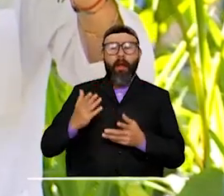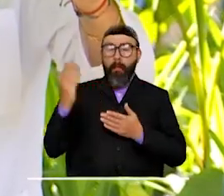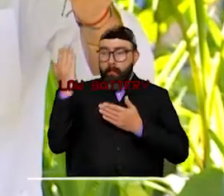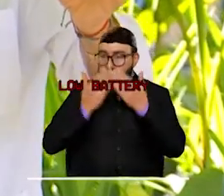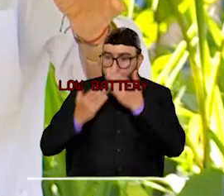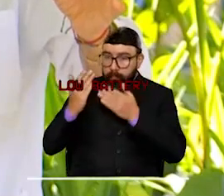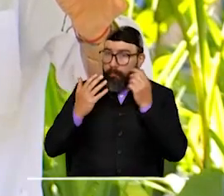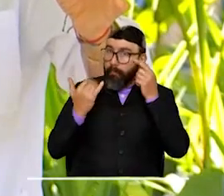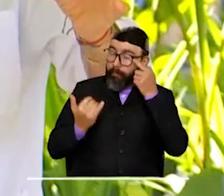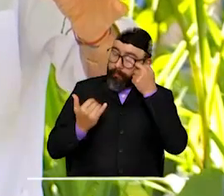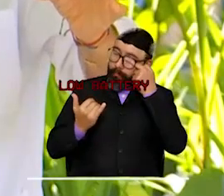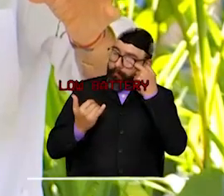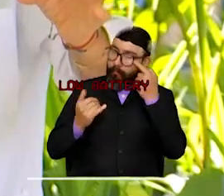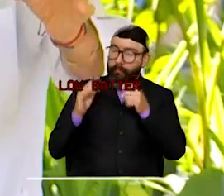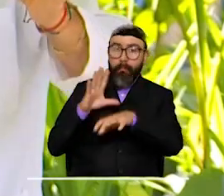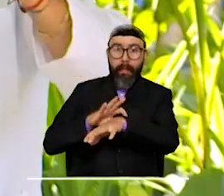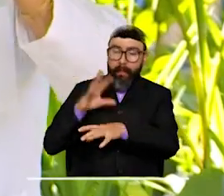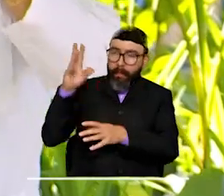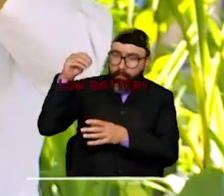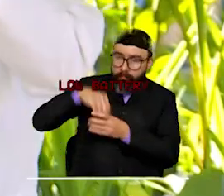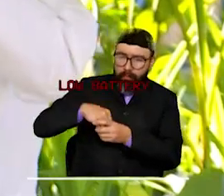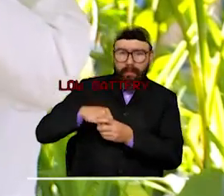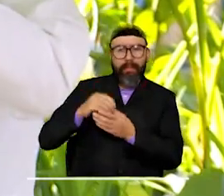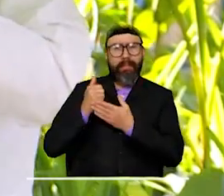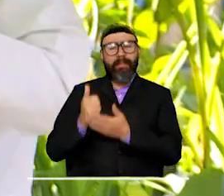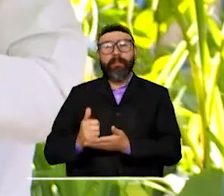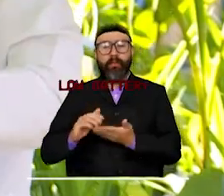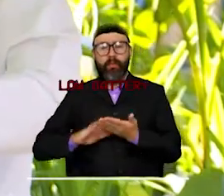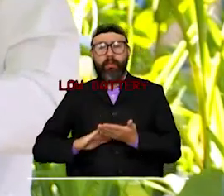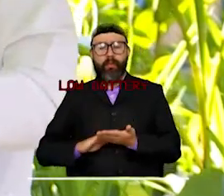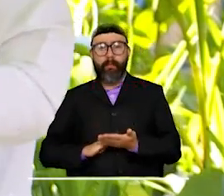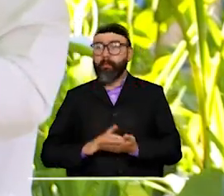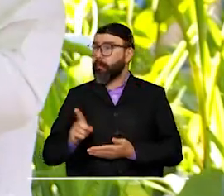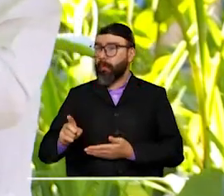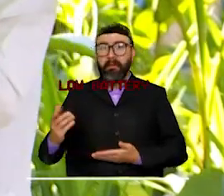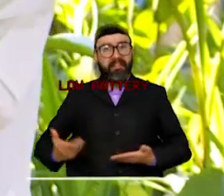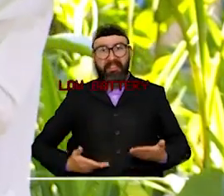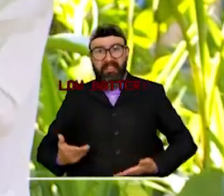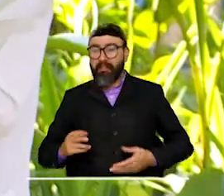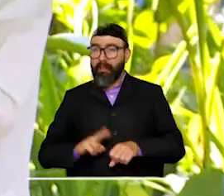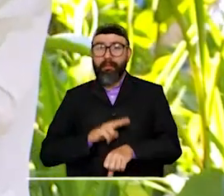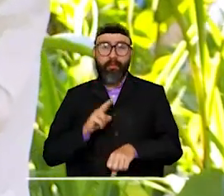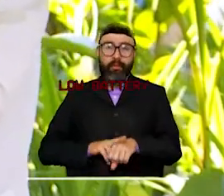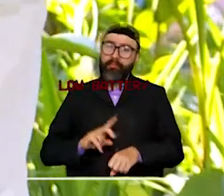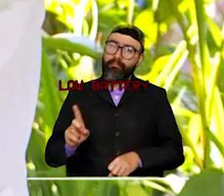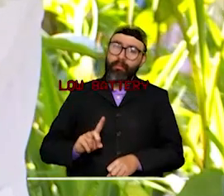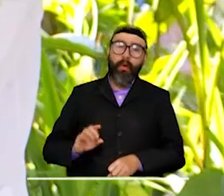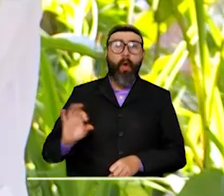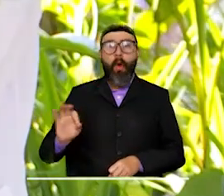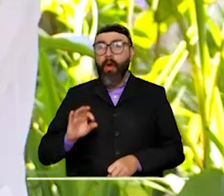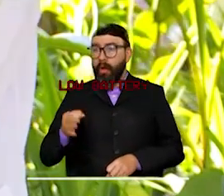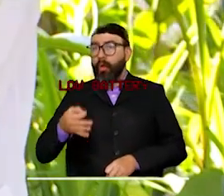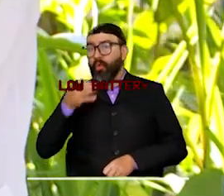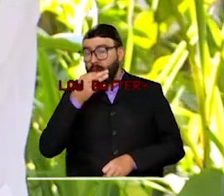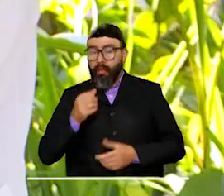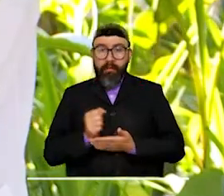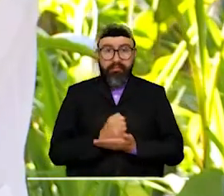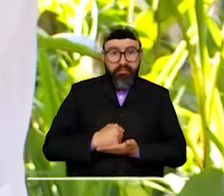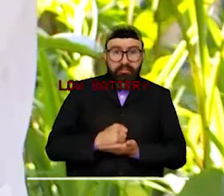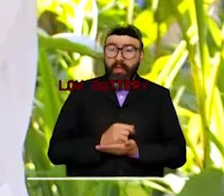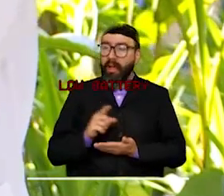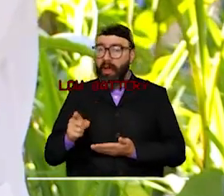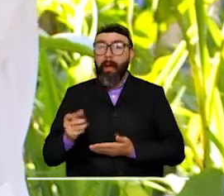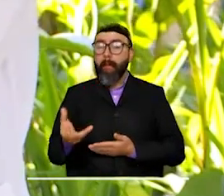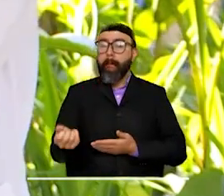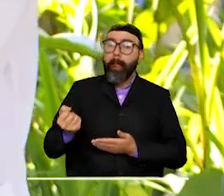través de la consulta médica. No es ni la tienda naturista, ni la droguería, ni las pasticas del cajón de la abuelita,